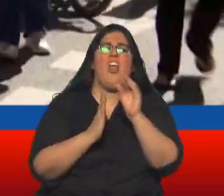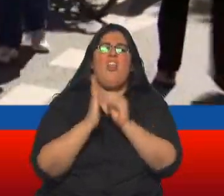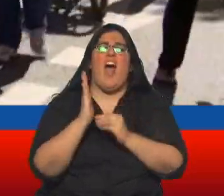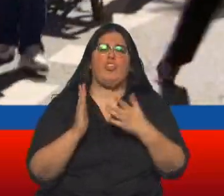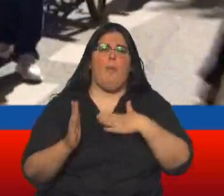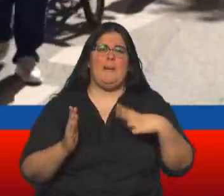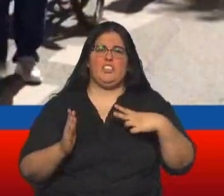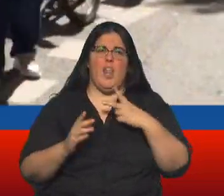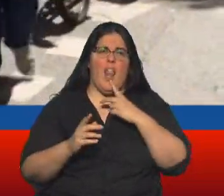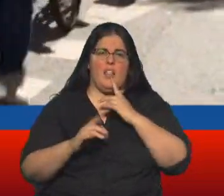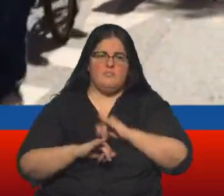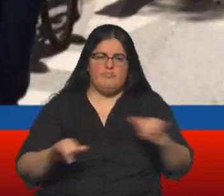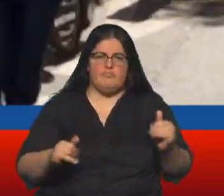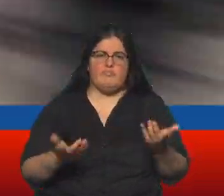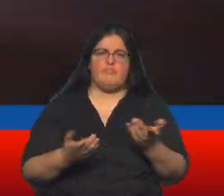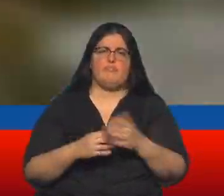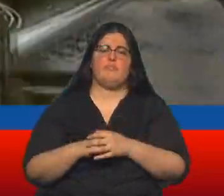personales.